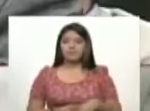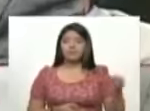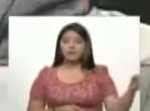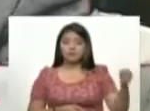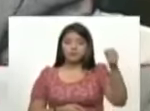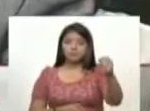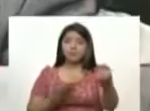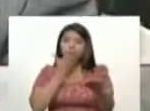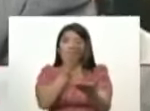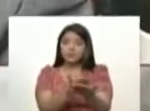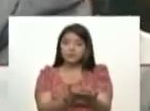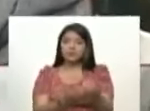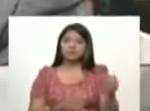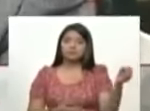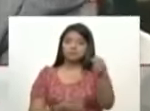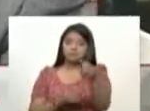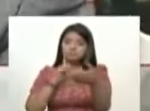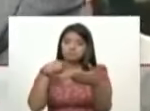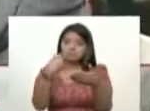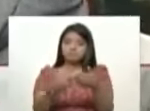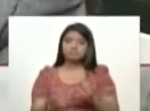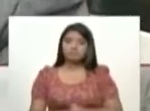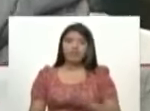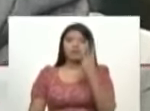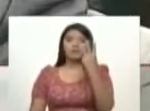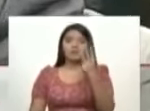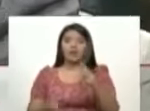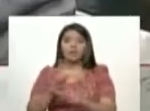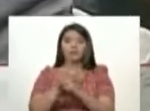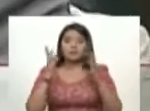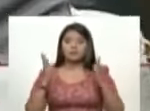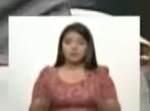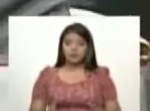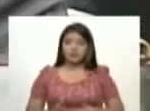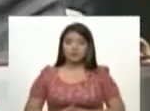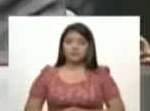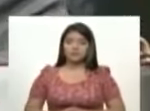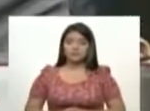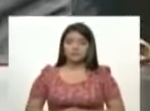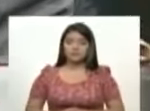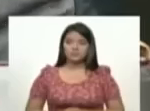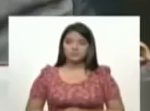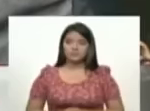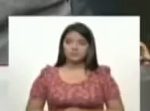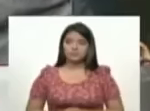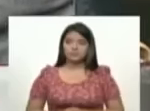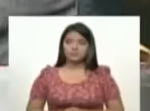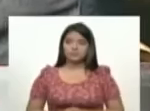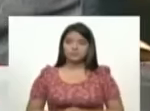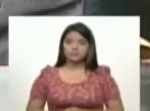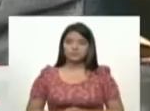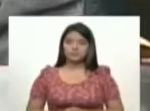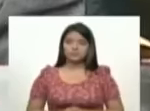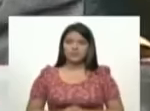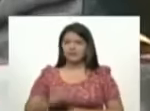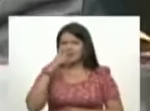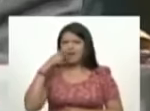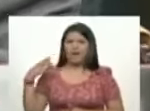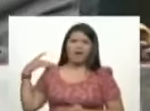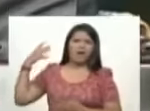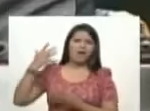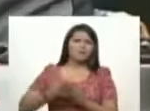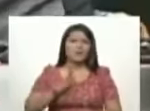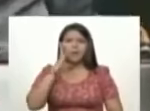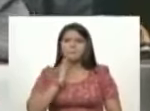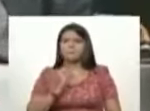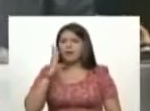postulamos a tres venezolanos de trayectoria honesta al servicio